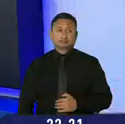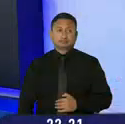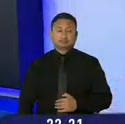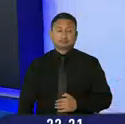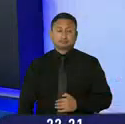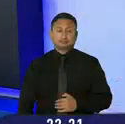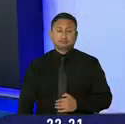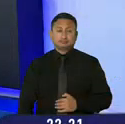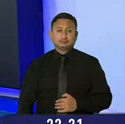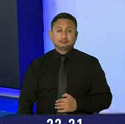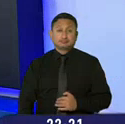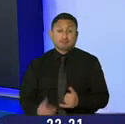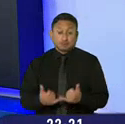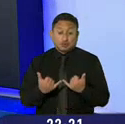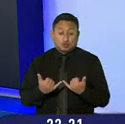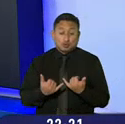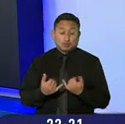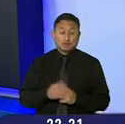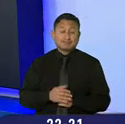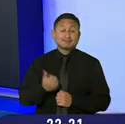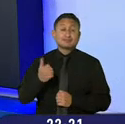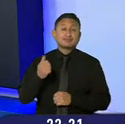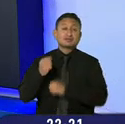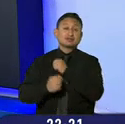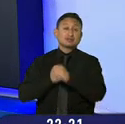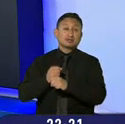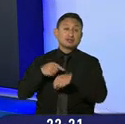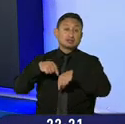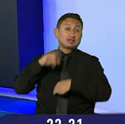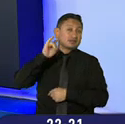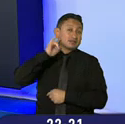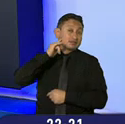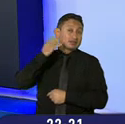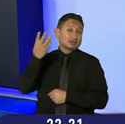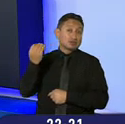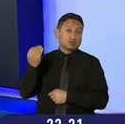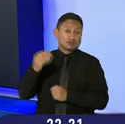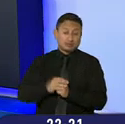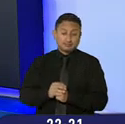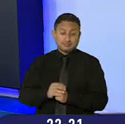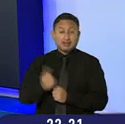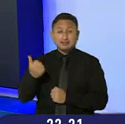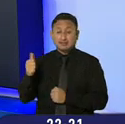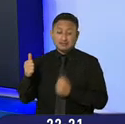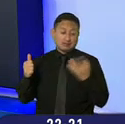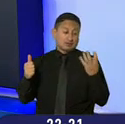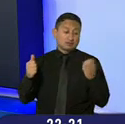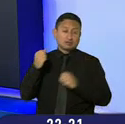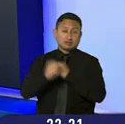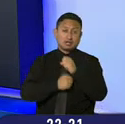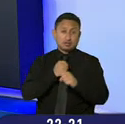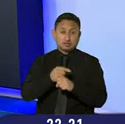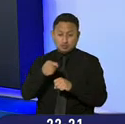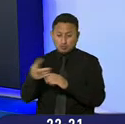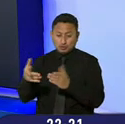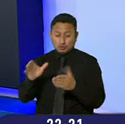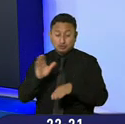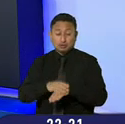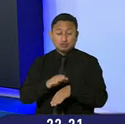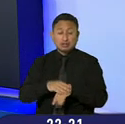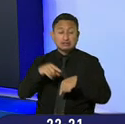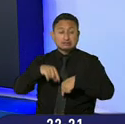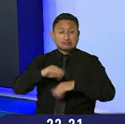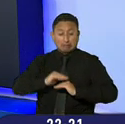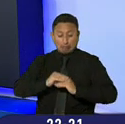En esta última década, al menos 14 niñas entre 10 y 14 años han muerto por causas relacionadas